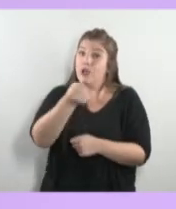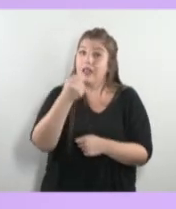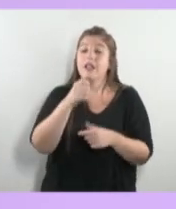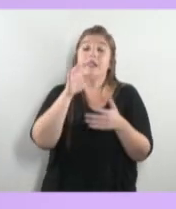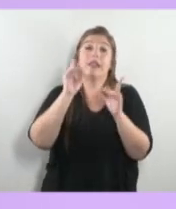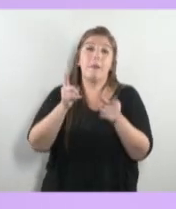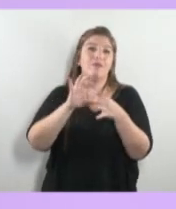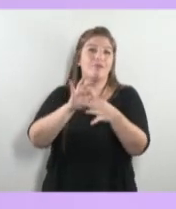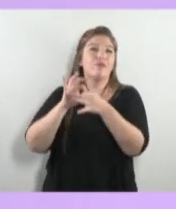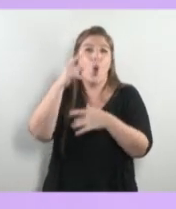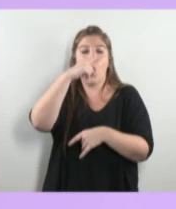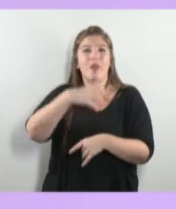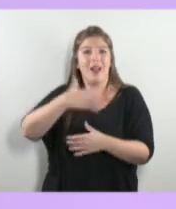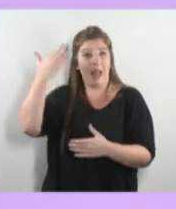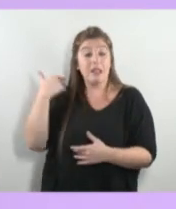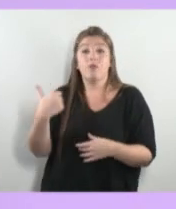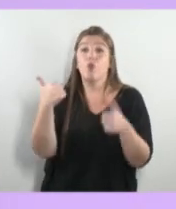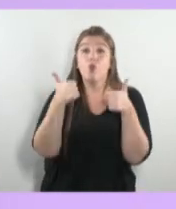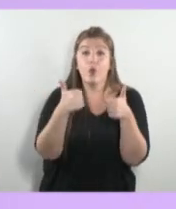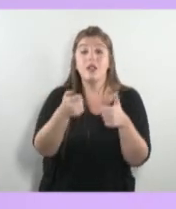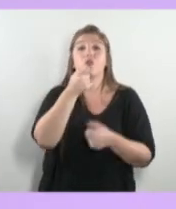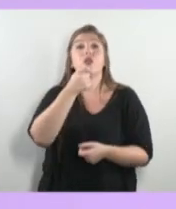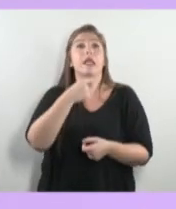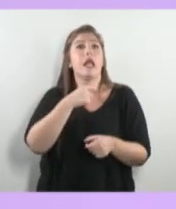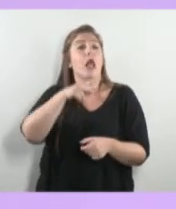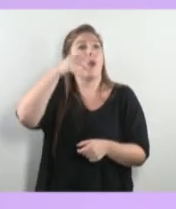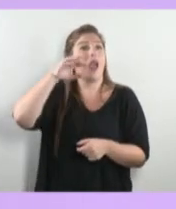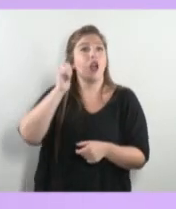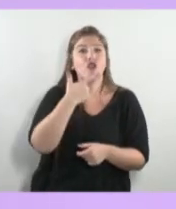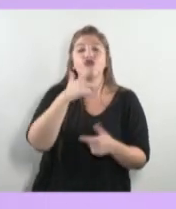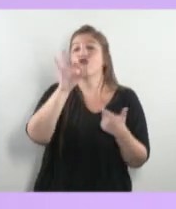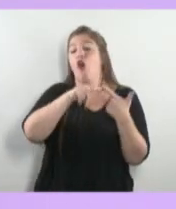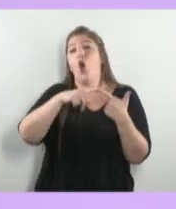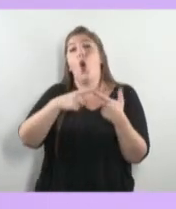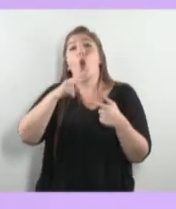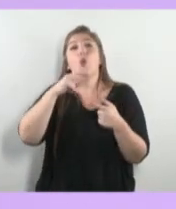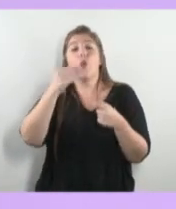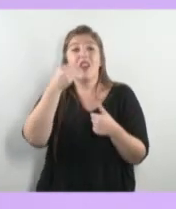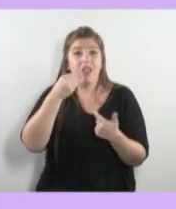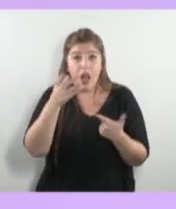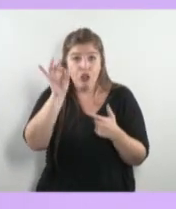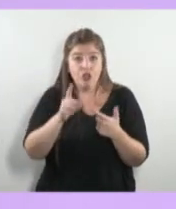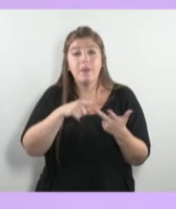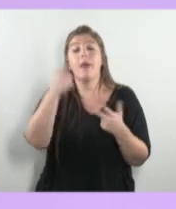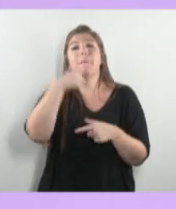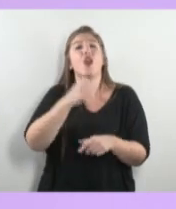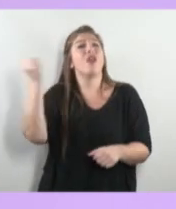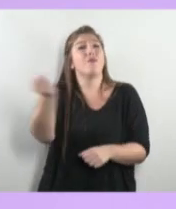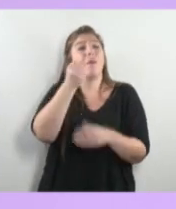que está bárbaro si uno quiere ser vegano o vegetariano, pero lo importante es que, sobre todo para